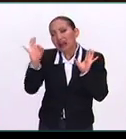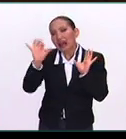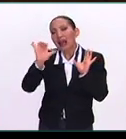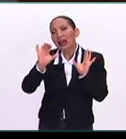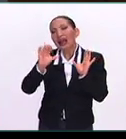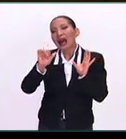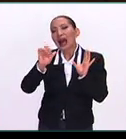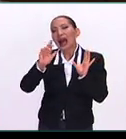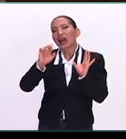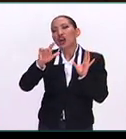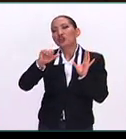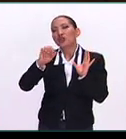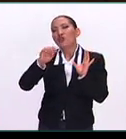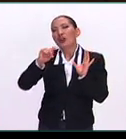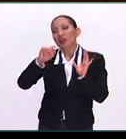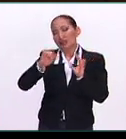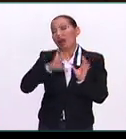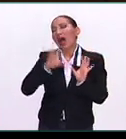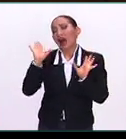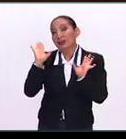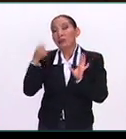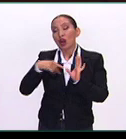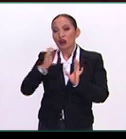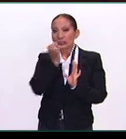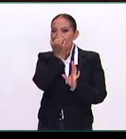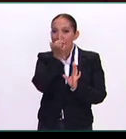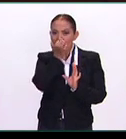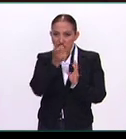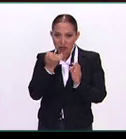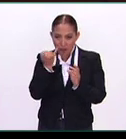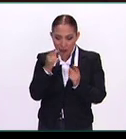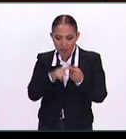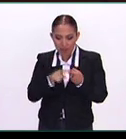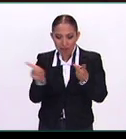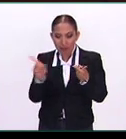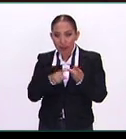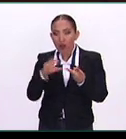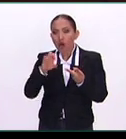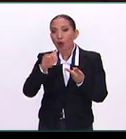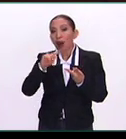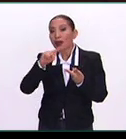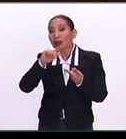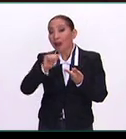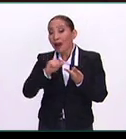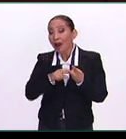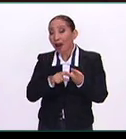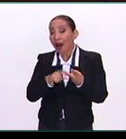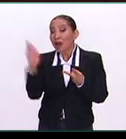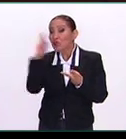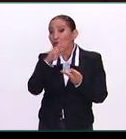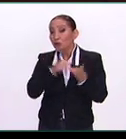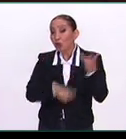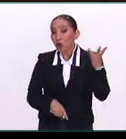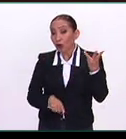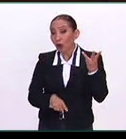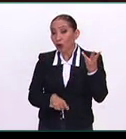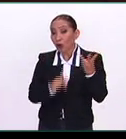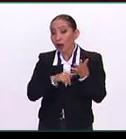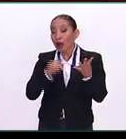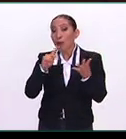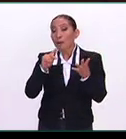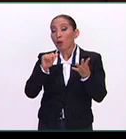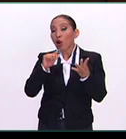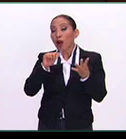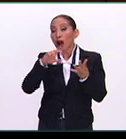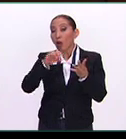Carlos Fuentes, pero mire, está en checo, en croata, en ruso y en